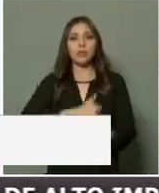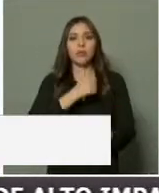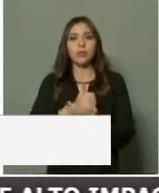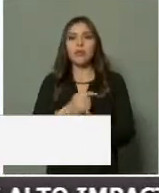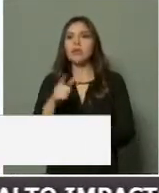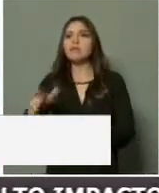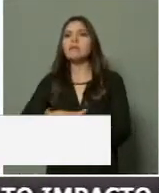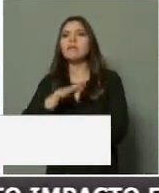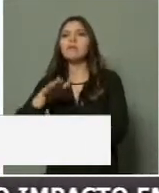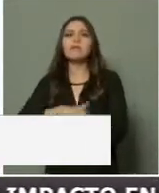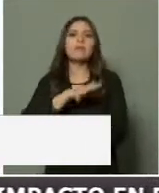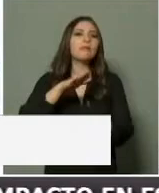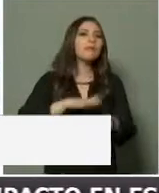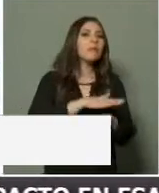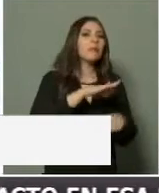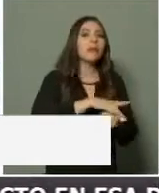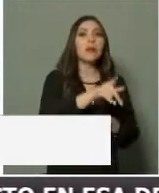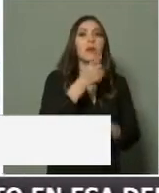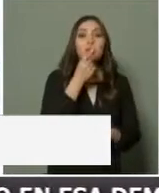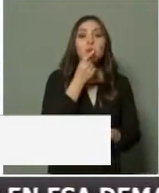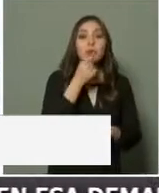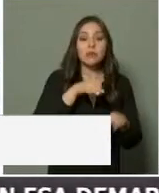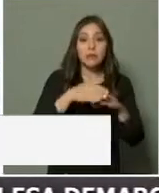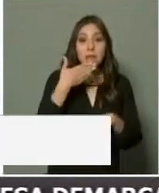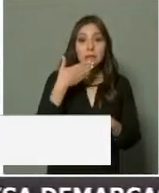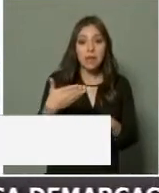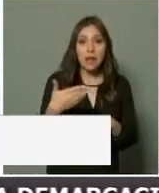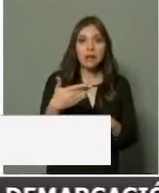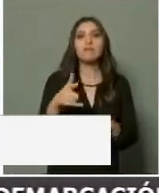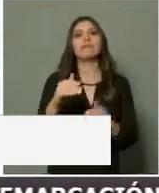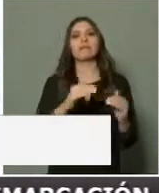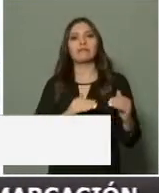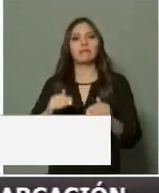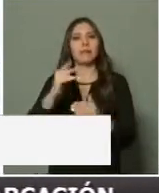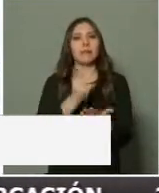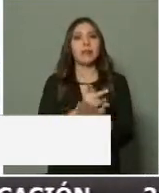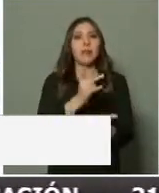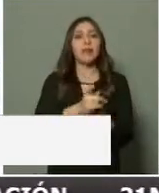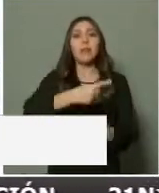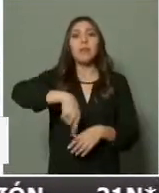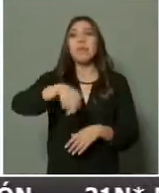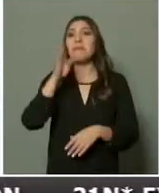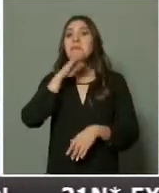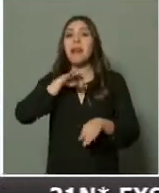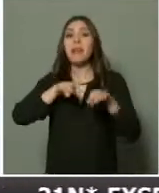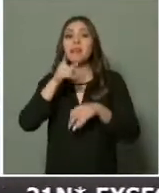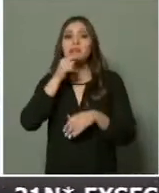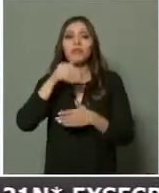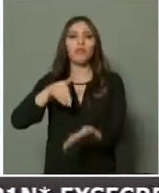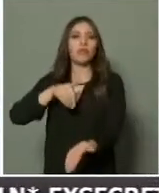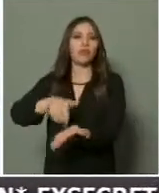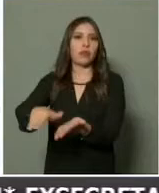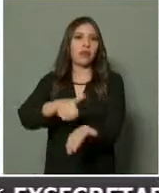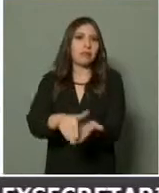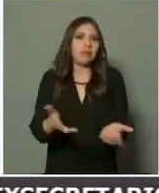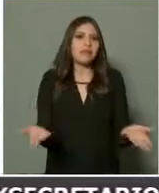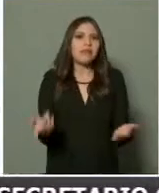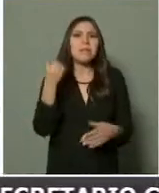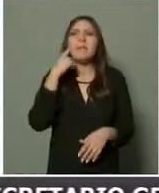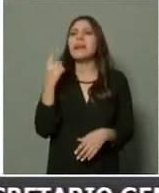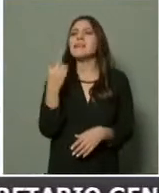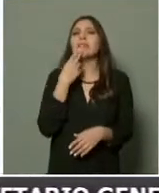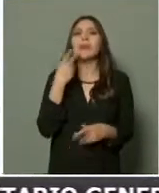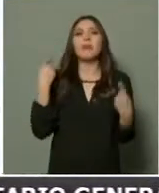a los malos elementos. La única manera es que tú te integres a esta participación. ¿De qué nos sirve tener tantos policías? Un